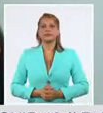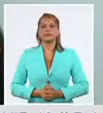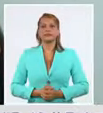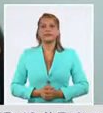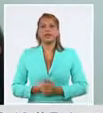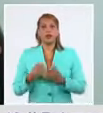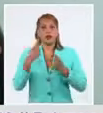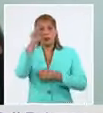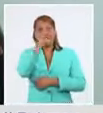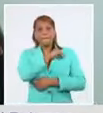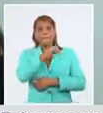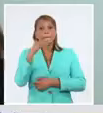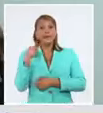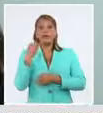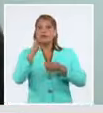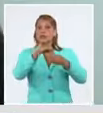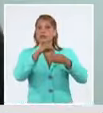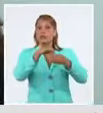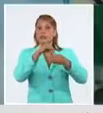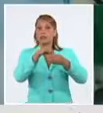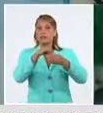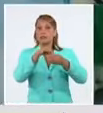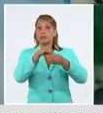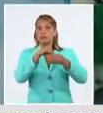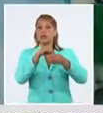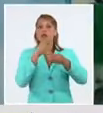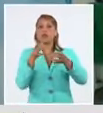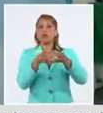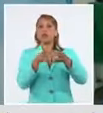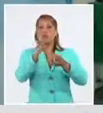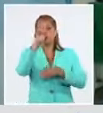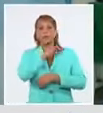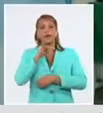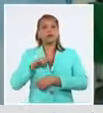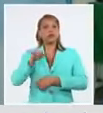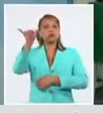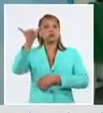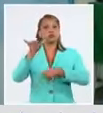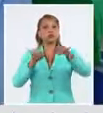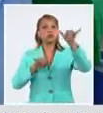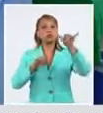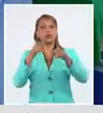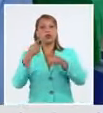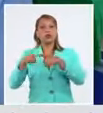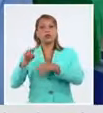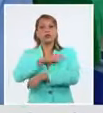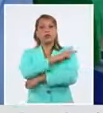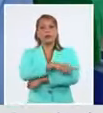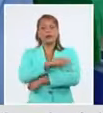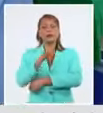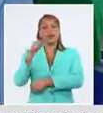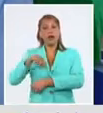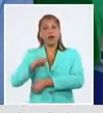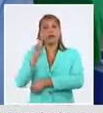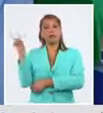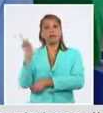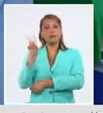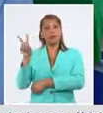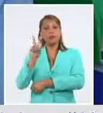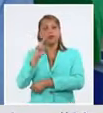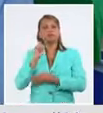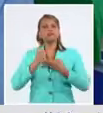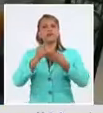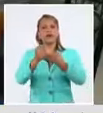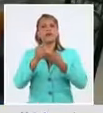Profesionales que integran la misión médica cubana en Venezuela realizan significativas contribuciones a la campaña de vacunación contra